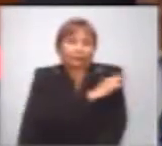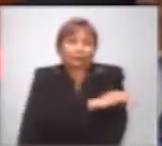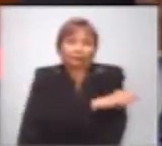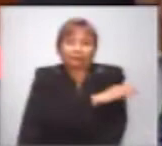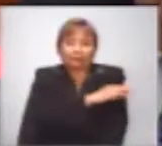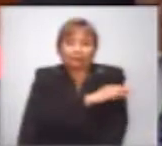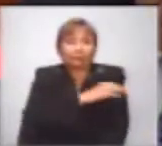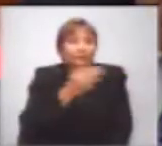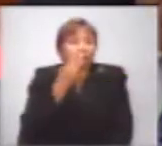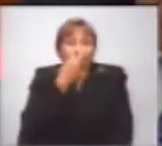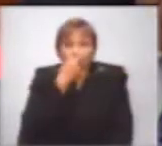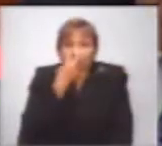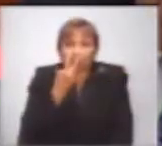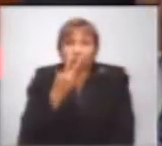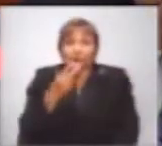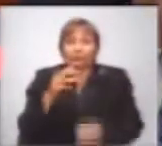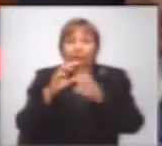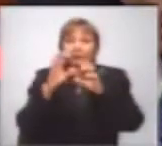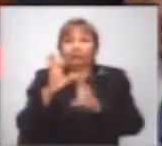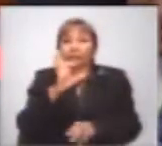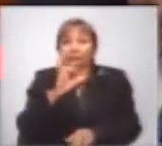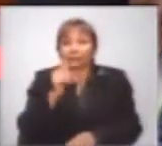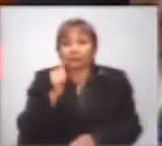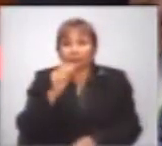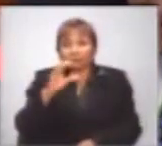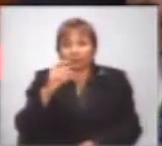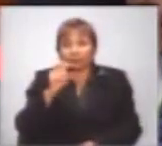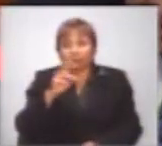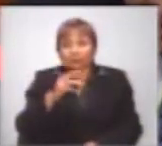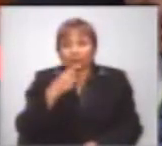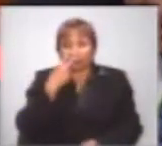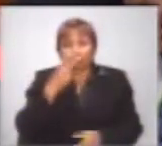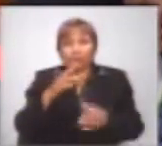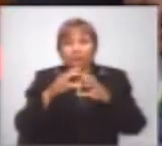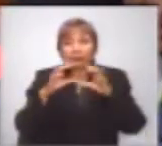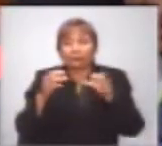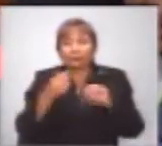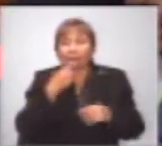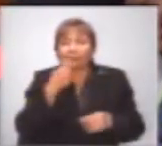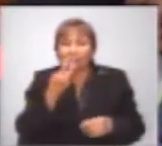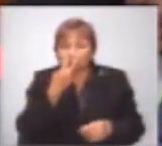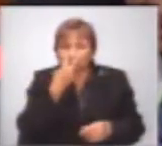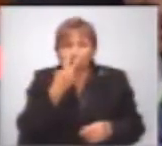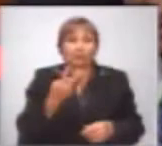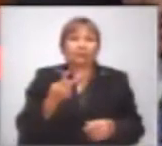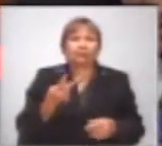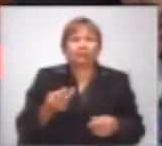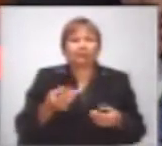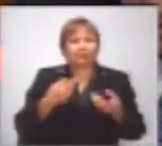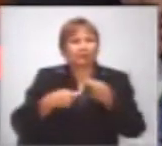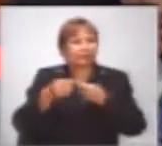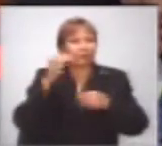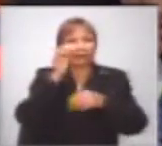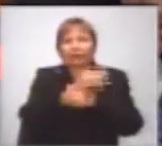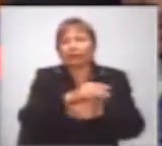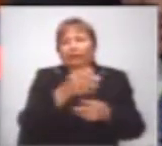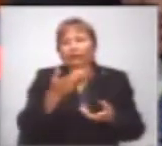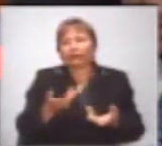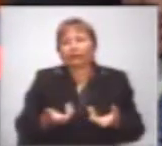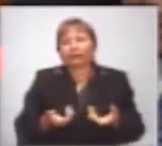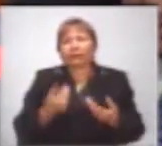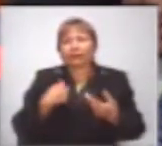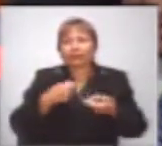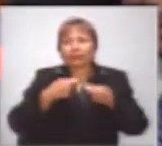ido, o no han visto las facturas, o no han visto la boleta. O sea, vamos a convalidar esos abusos y